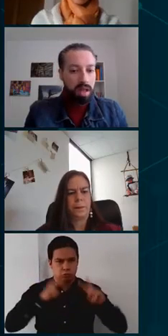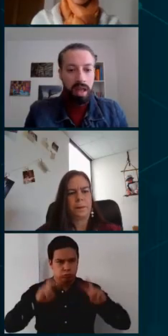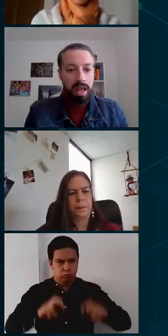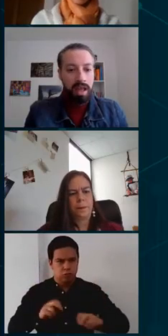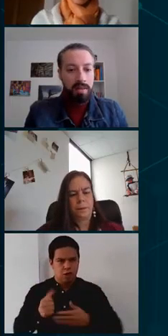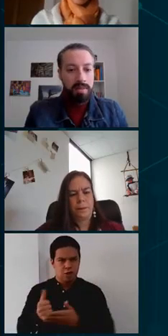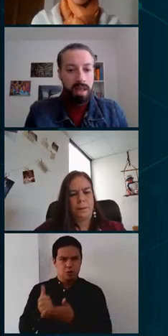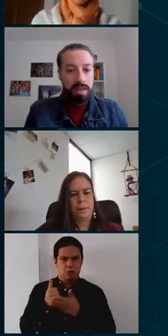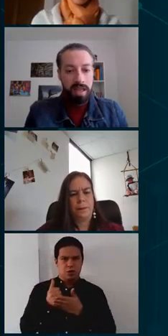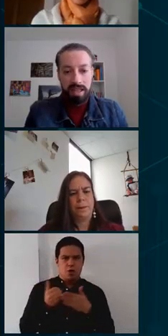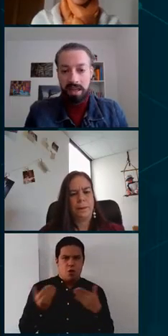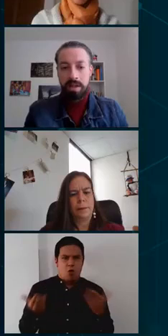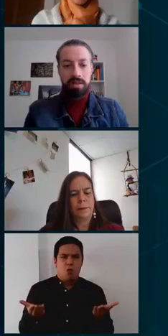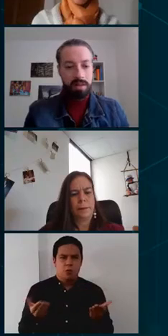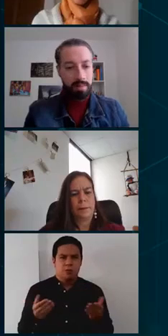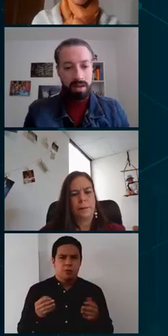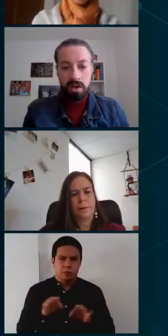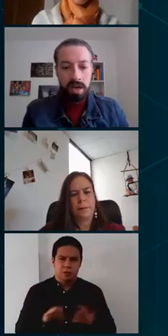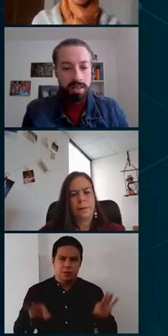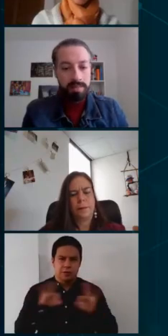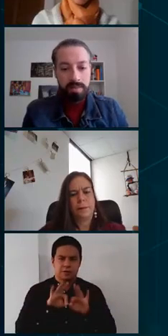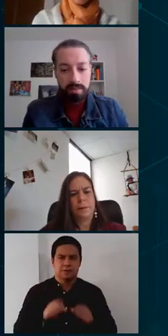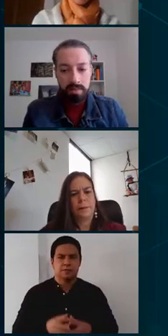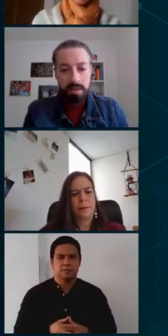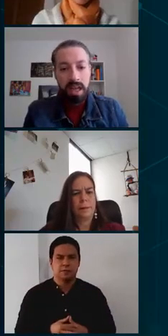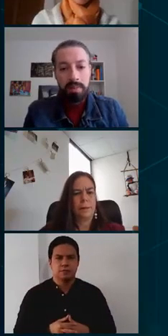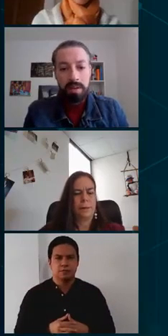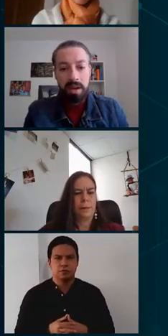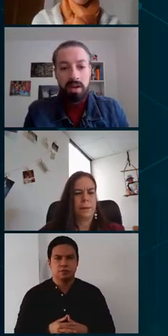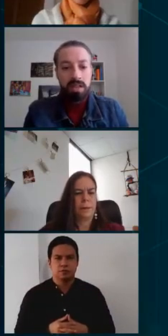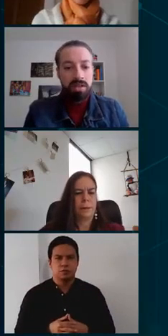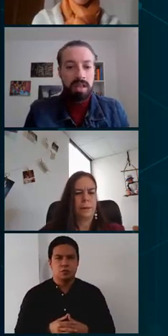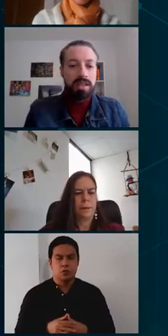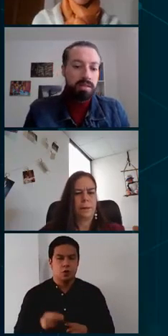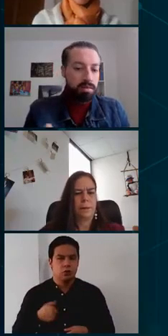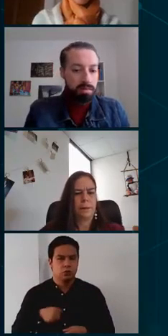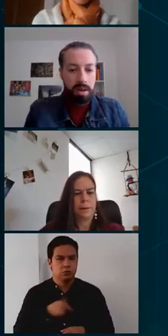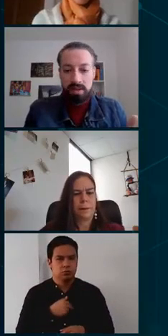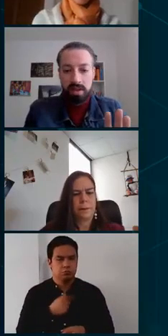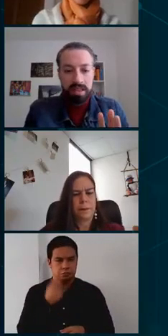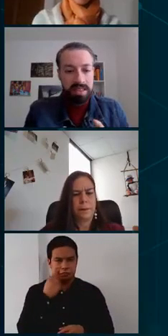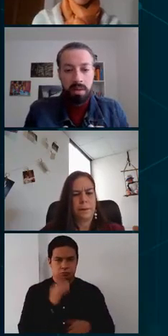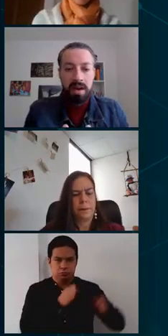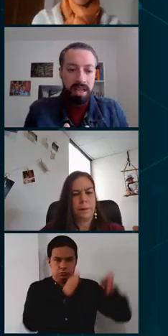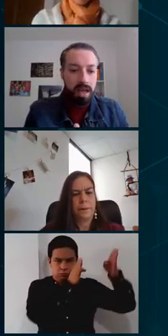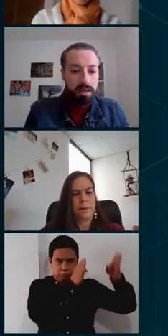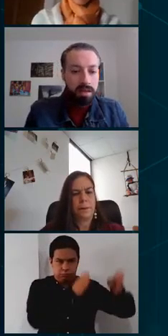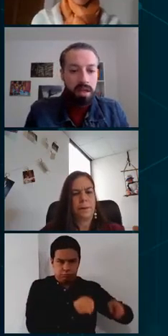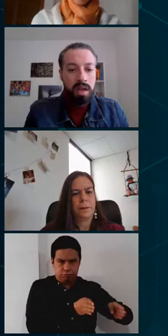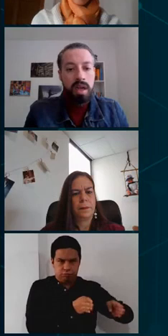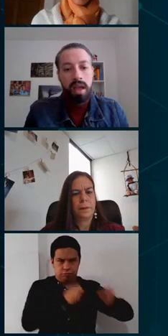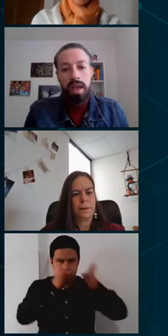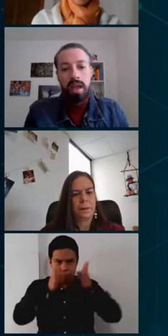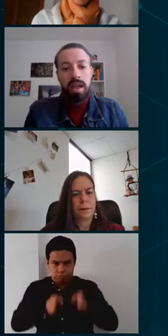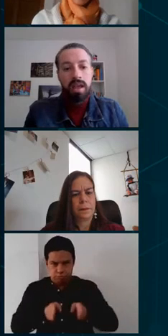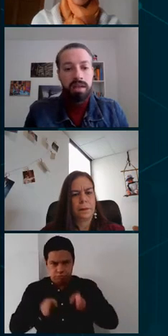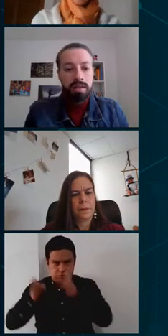proponemos tres segmentos de personas. El primero de ellos es una persona que se llama María,